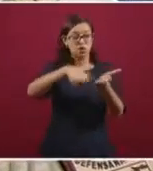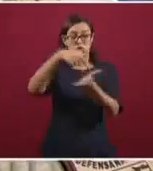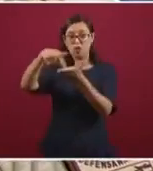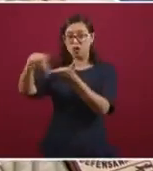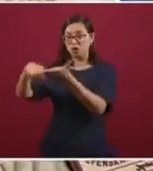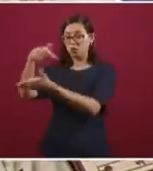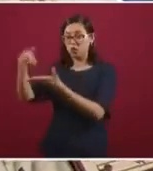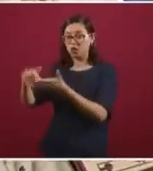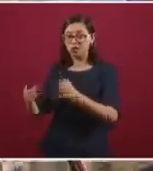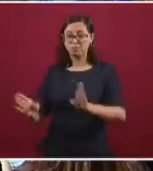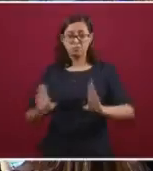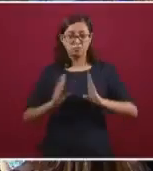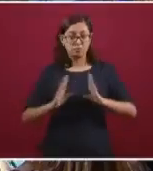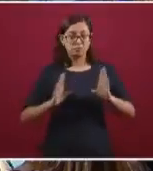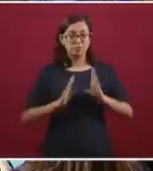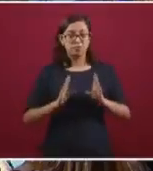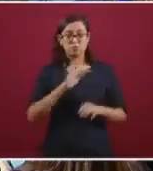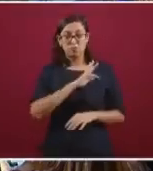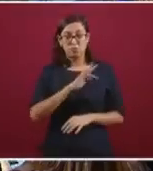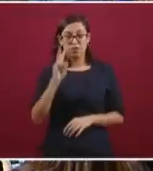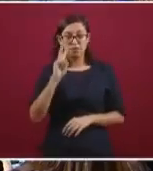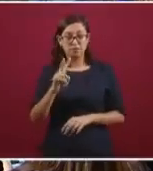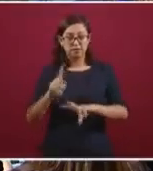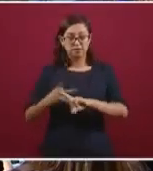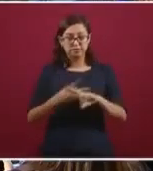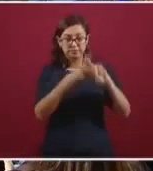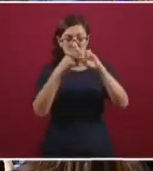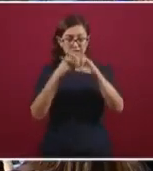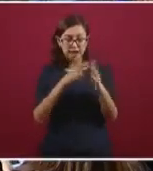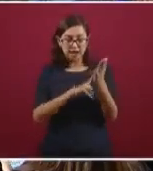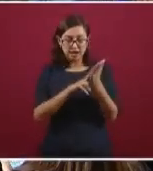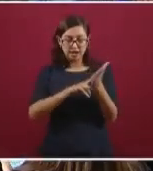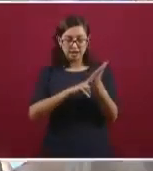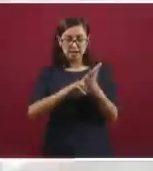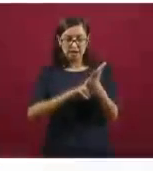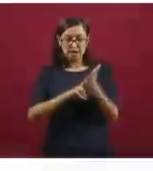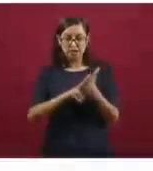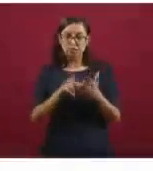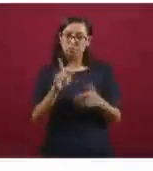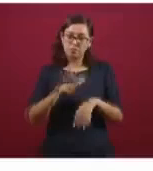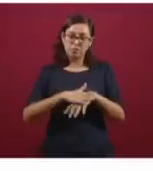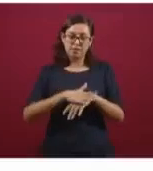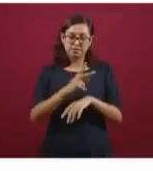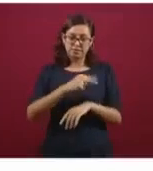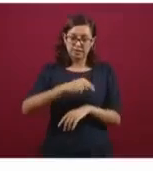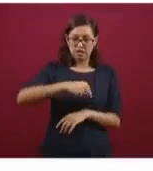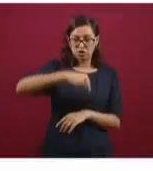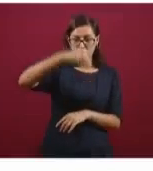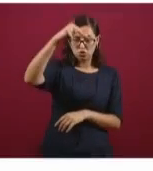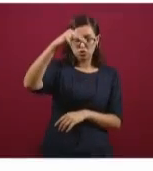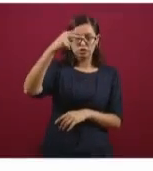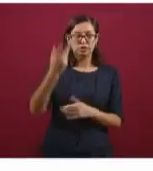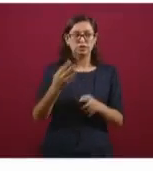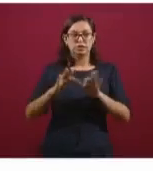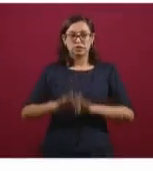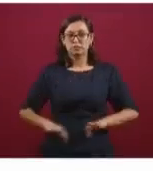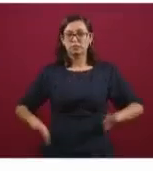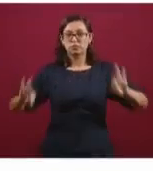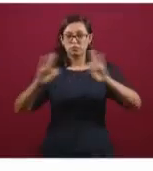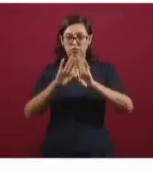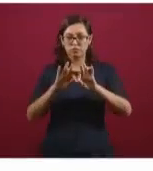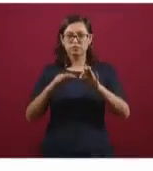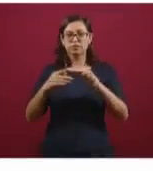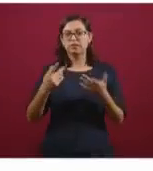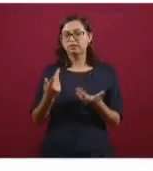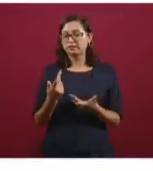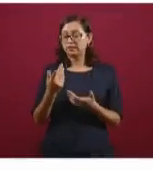ver con la estrellita en color negro, que están dirigidos a la parte norte. Aquí es importante mencionar que en todas